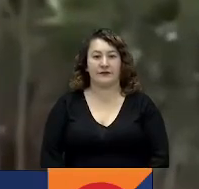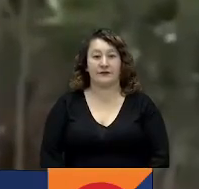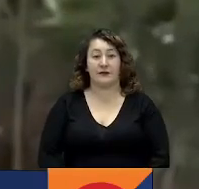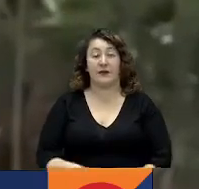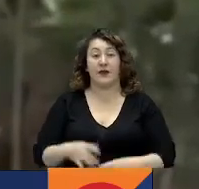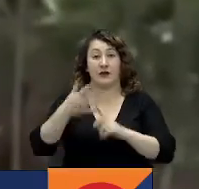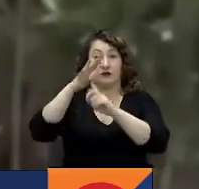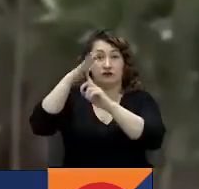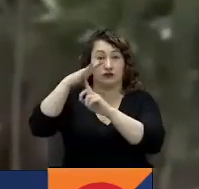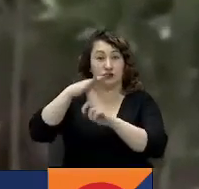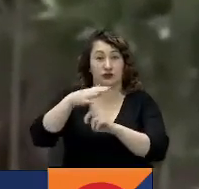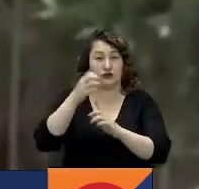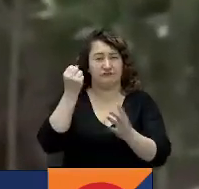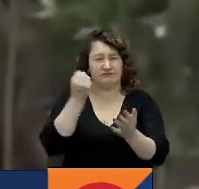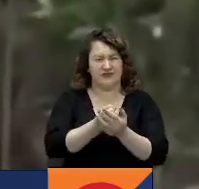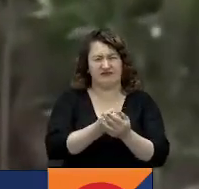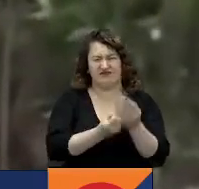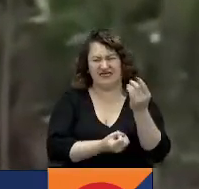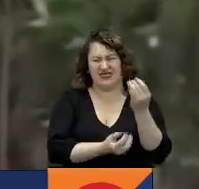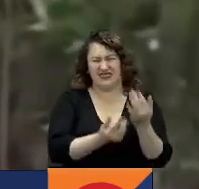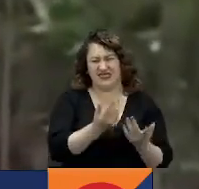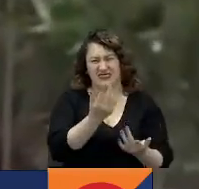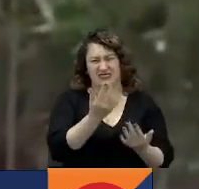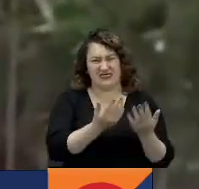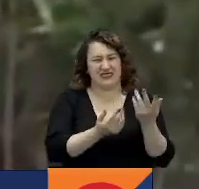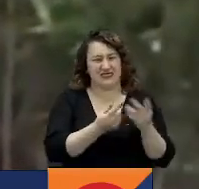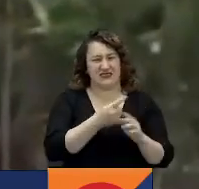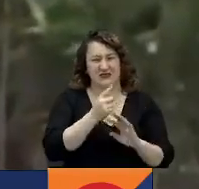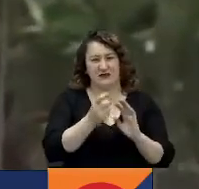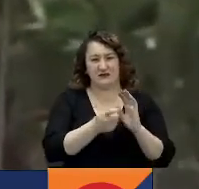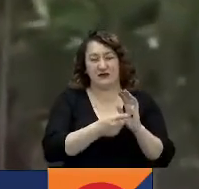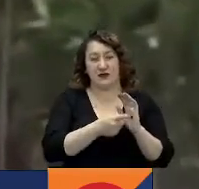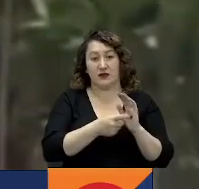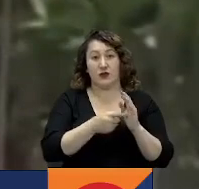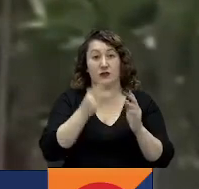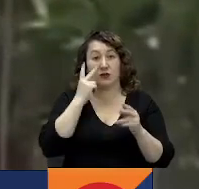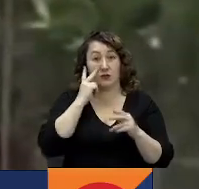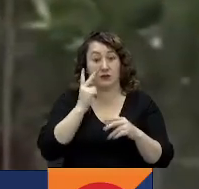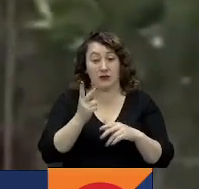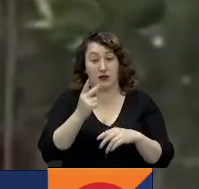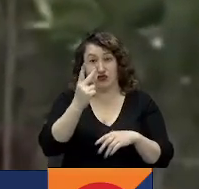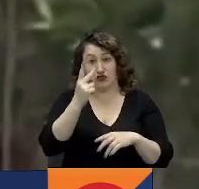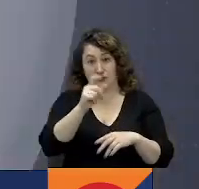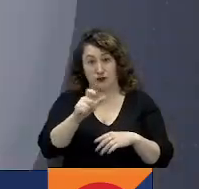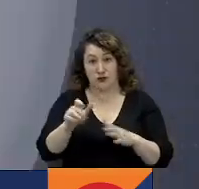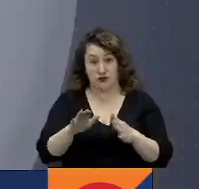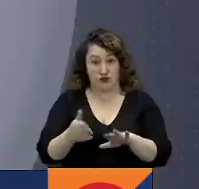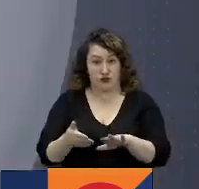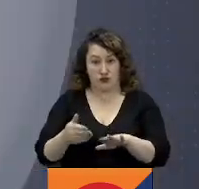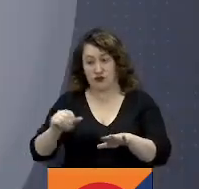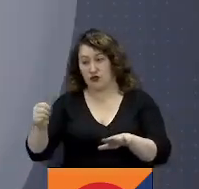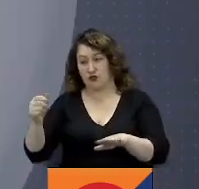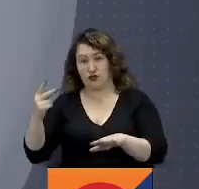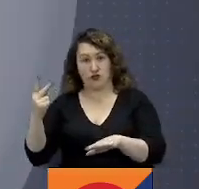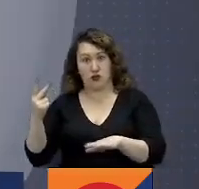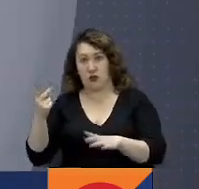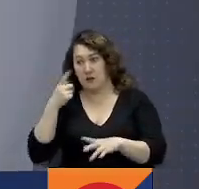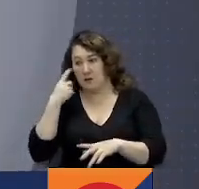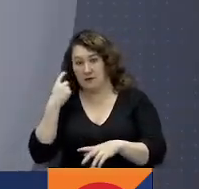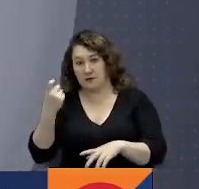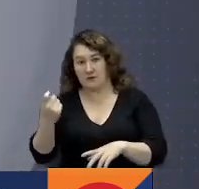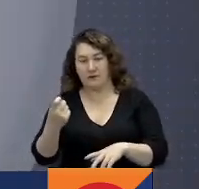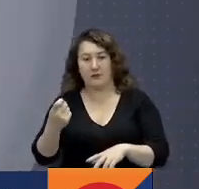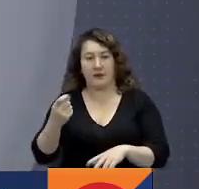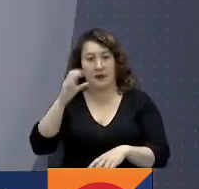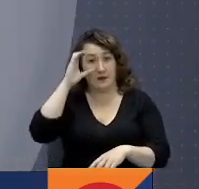accidentado, incinerado totalmente. Se encuentran visualmente 2 cuerpos y estamos en la búsqueda de otros 2 más. El presidente de Colombia,